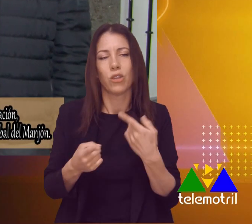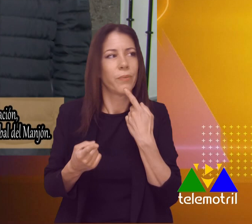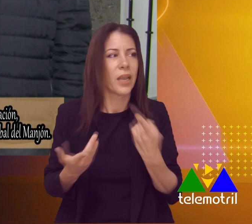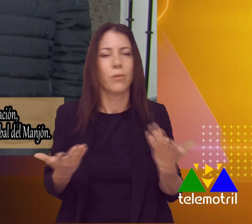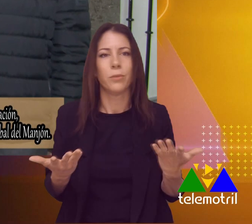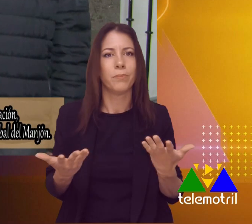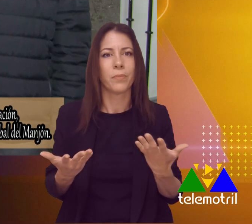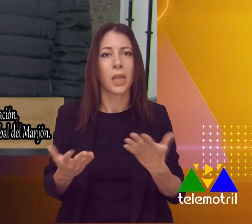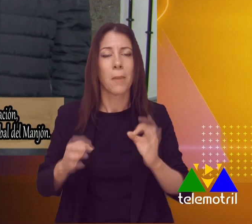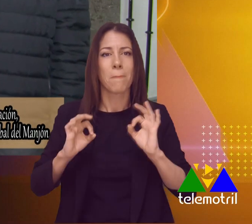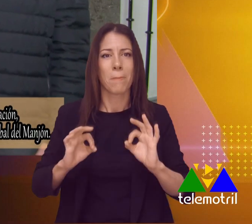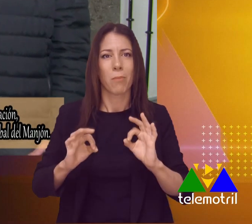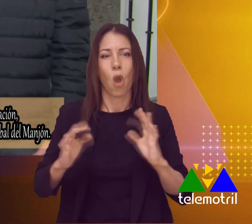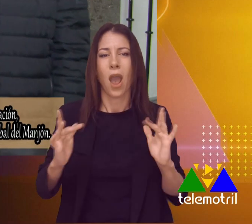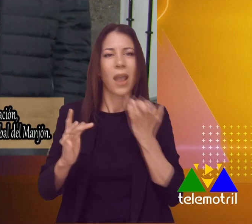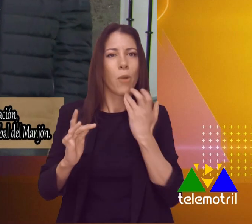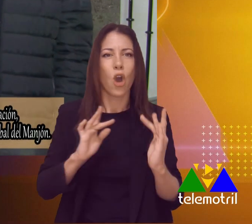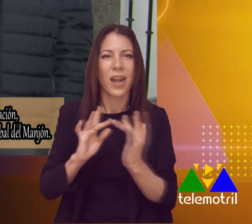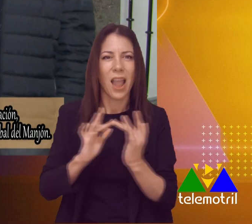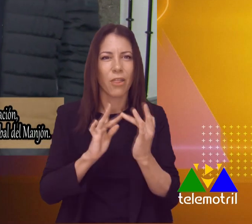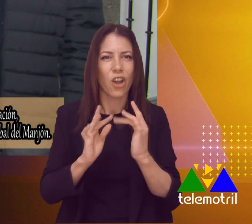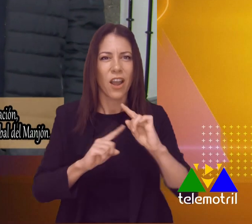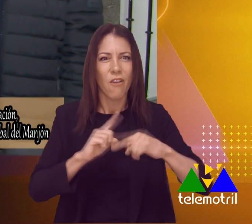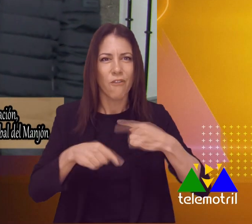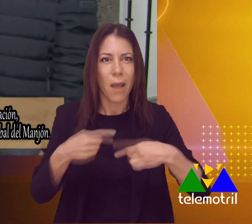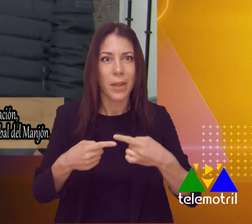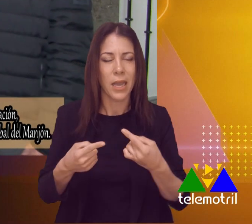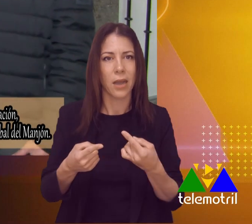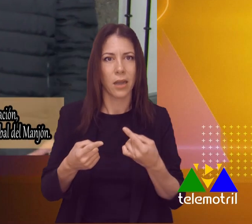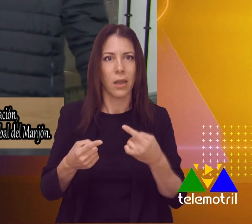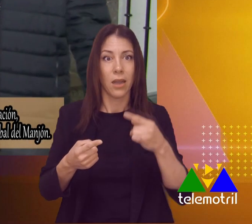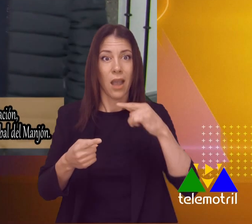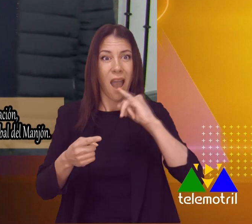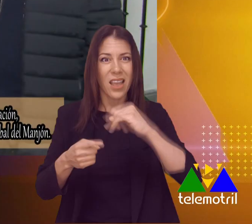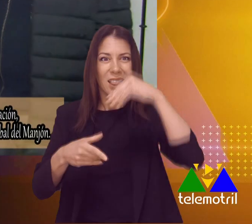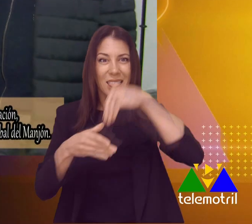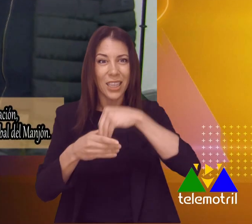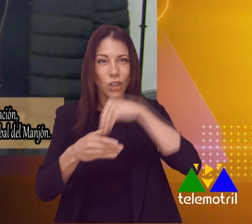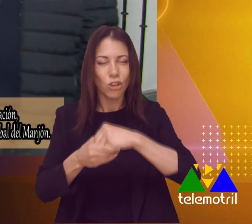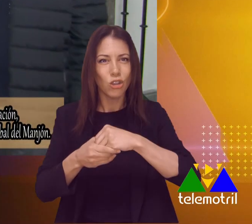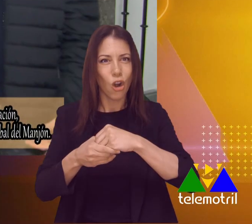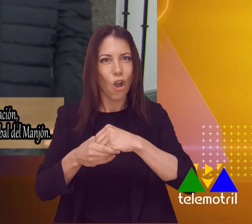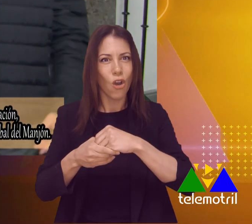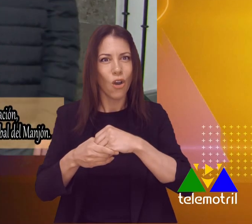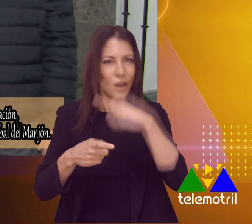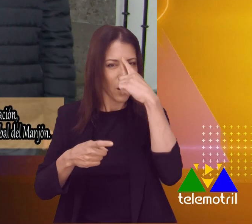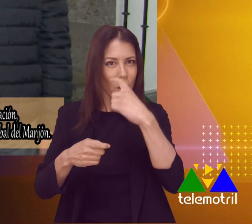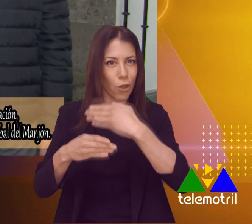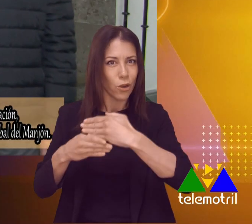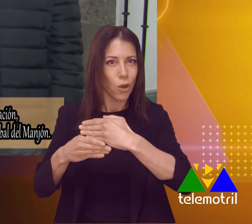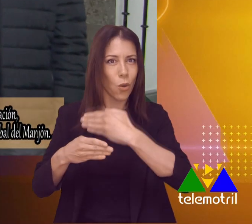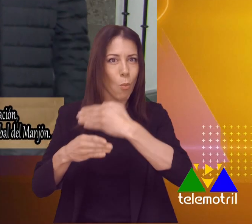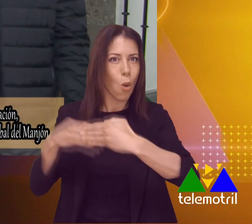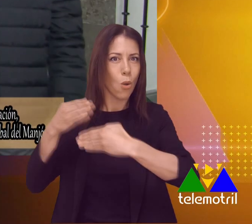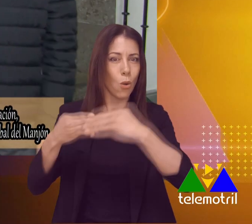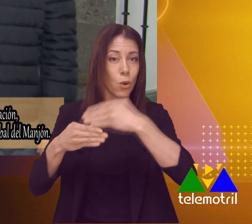digamos, de las propias relaciones familiares están personificados entre estos muros, ¿no? Y eso es lo que tiene un